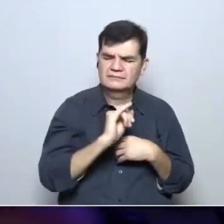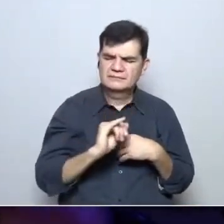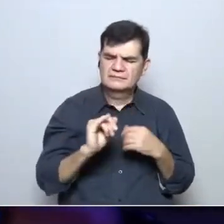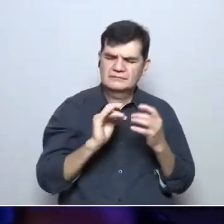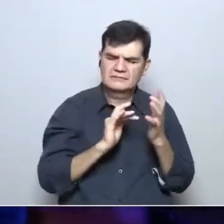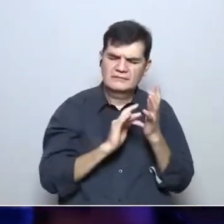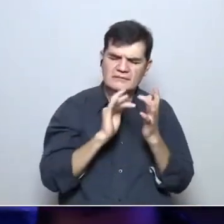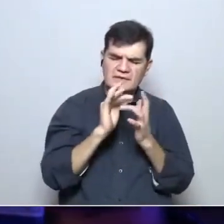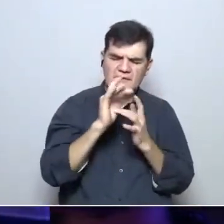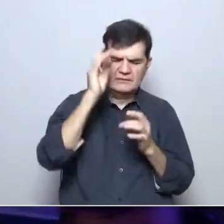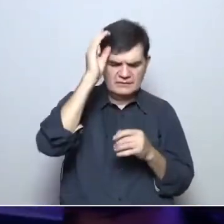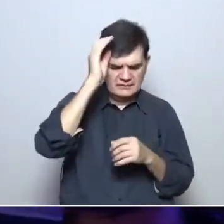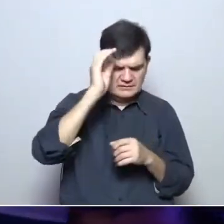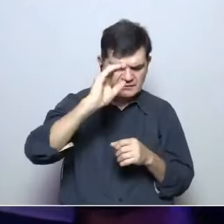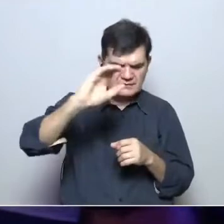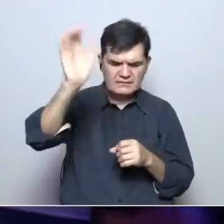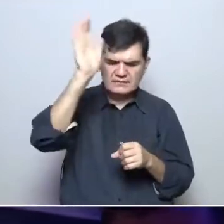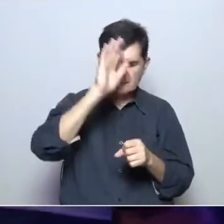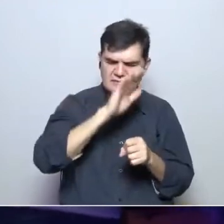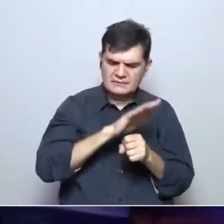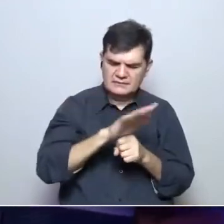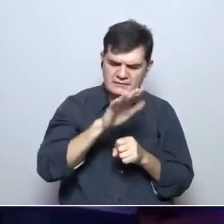Jesucristo basta.